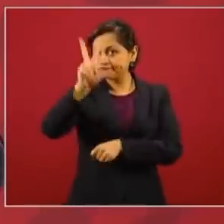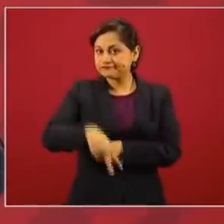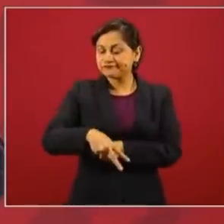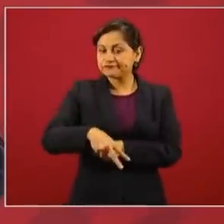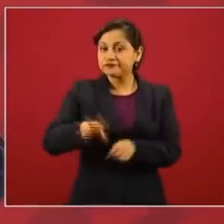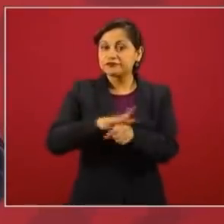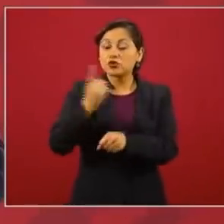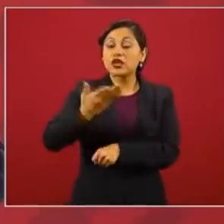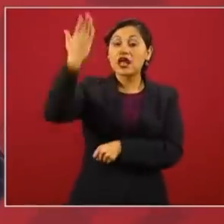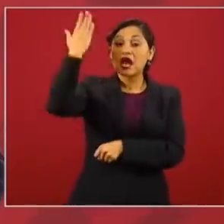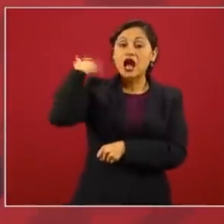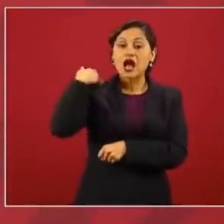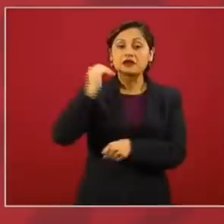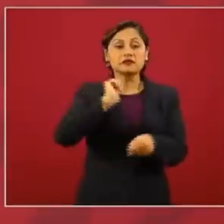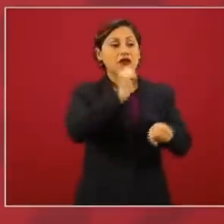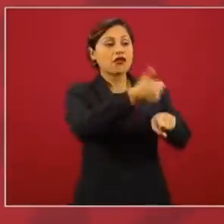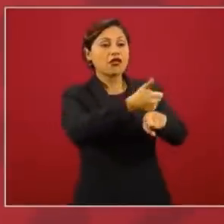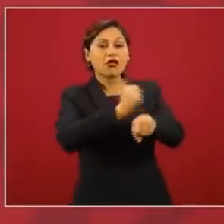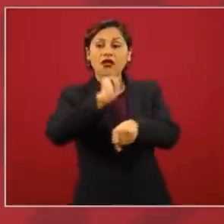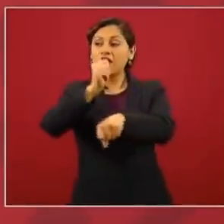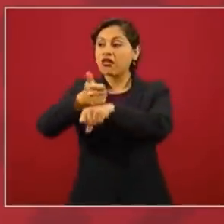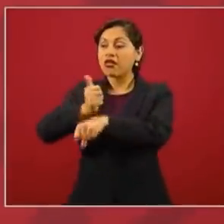organismos, muchos